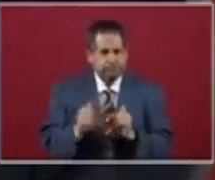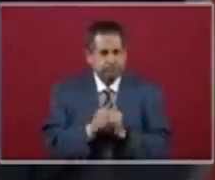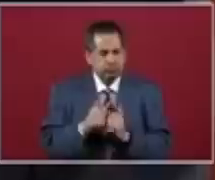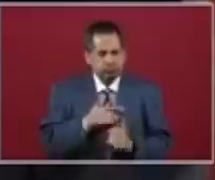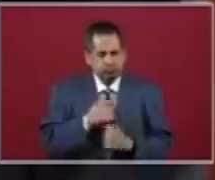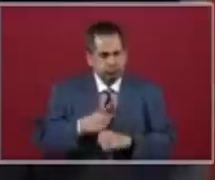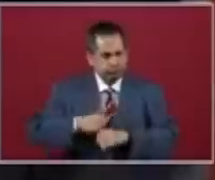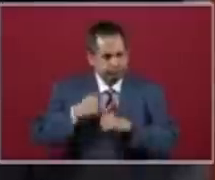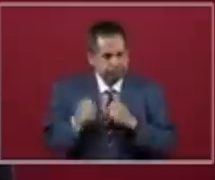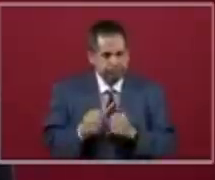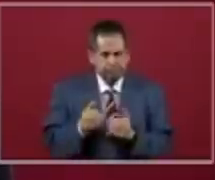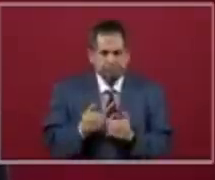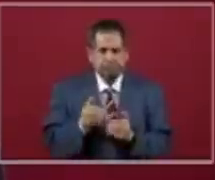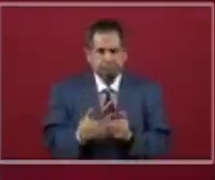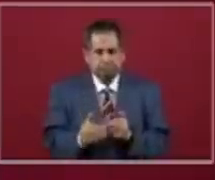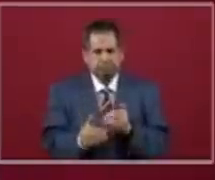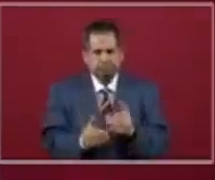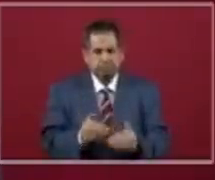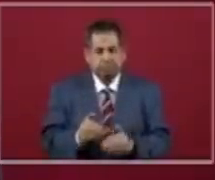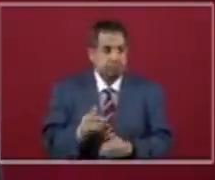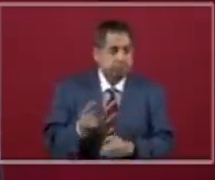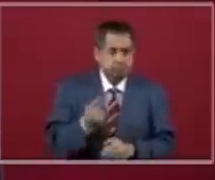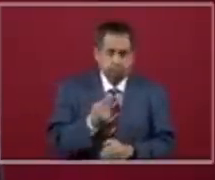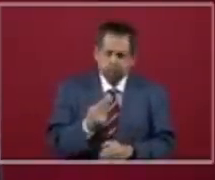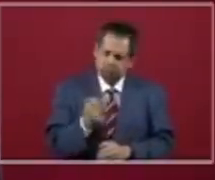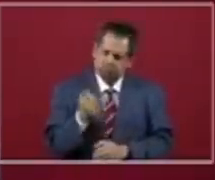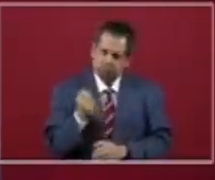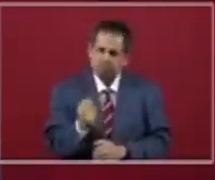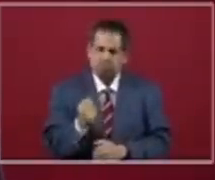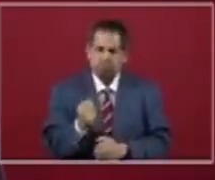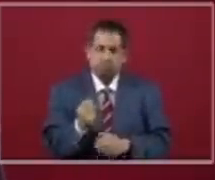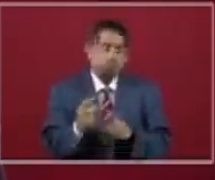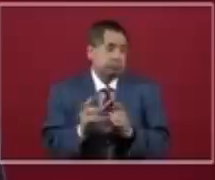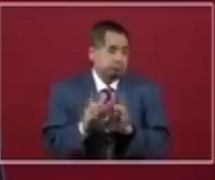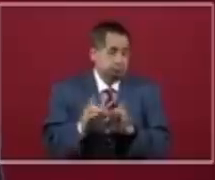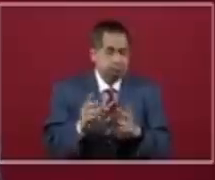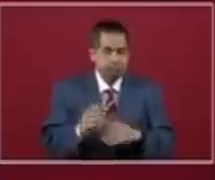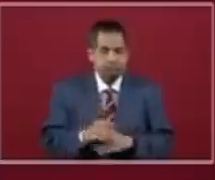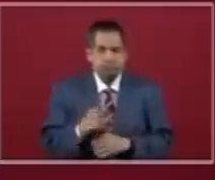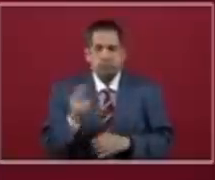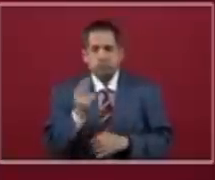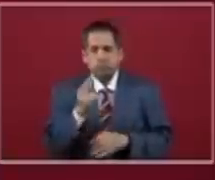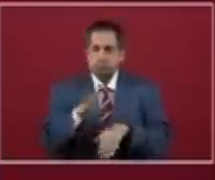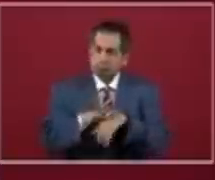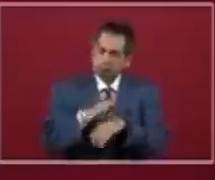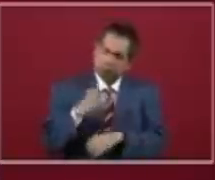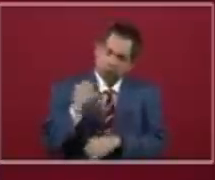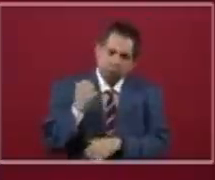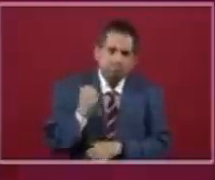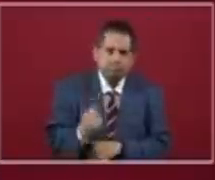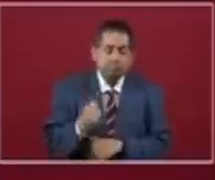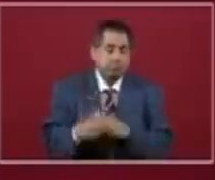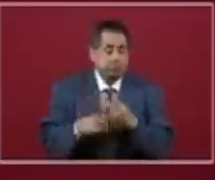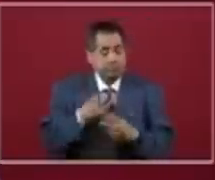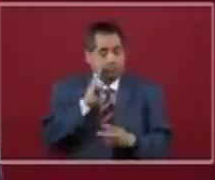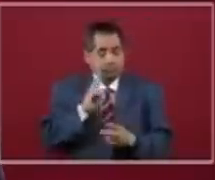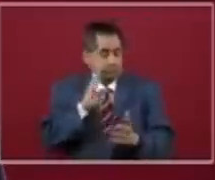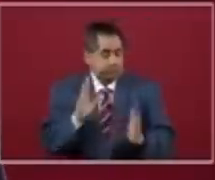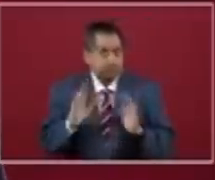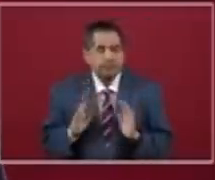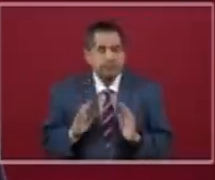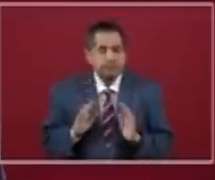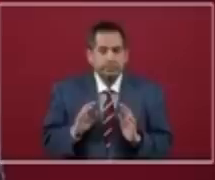firmeza cuando se necesite o cuando se necesite más. No